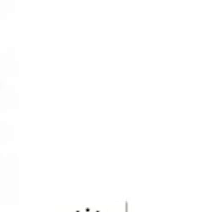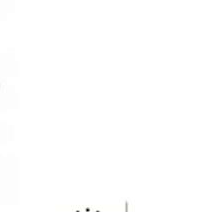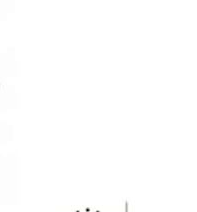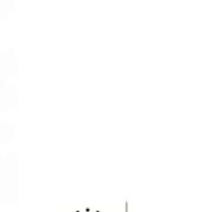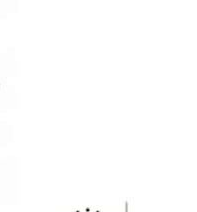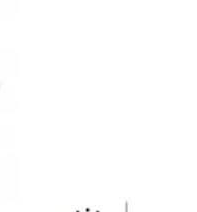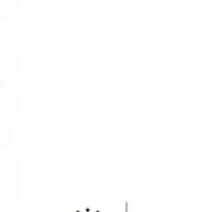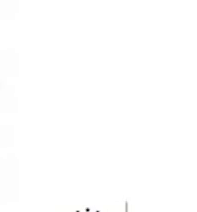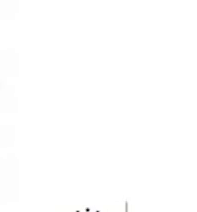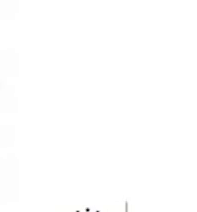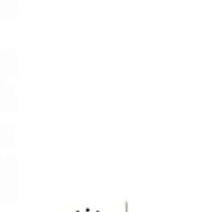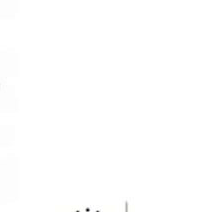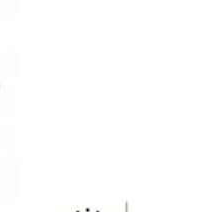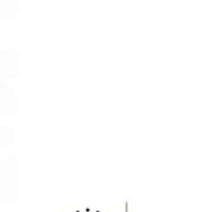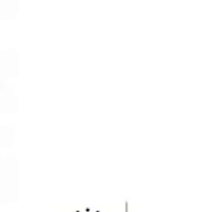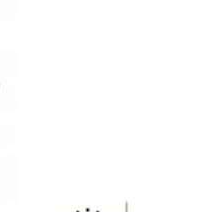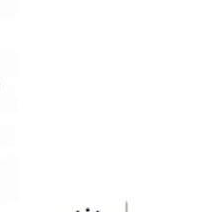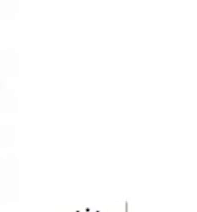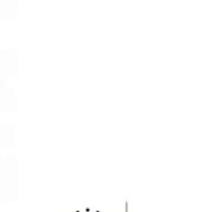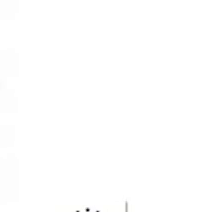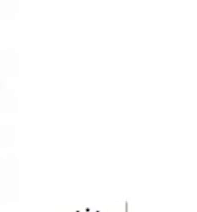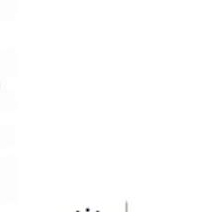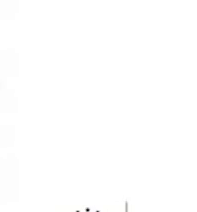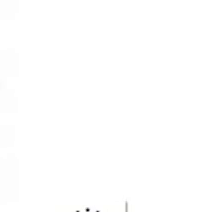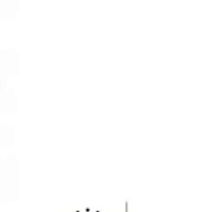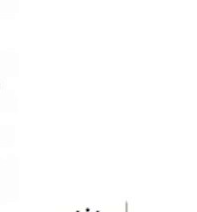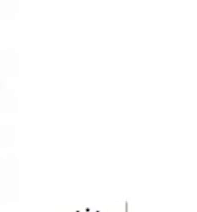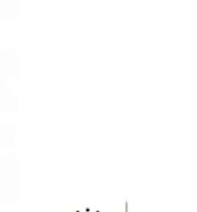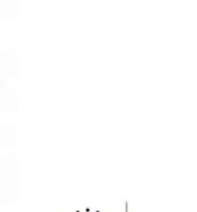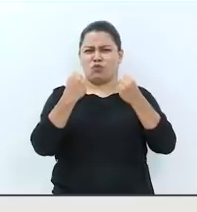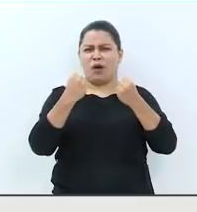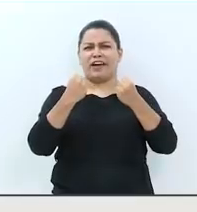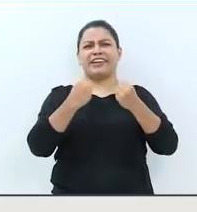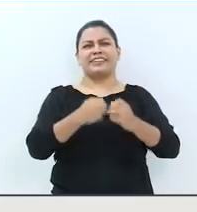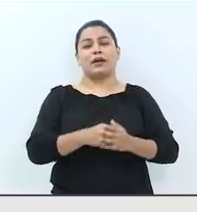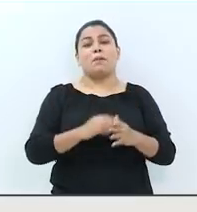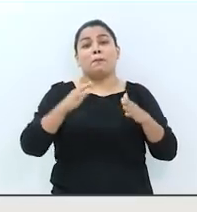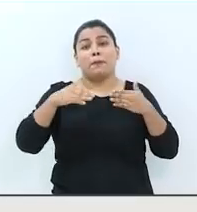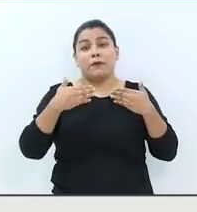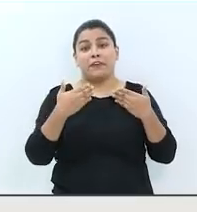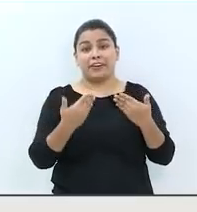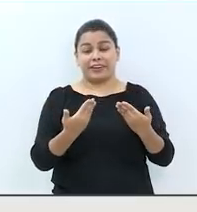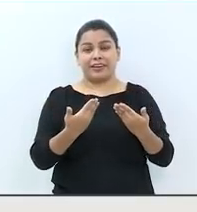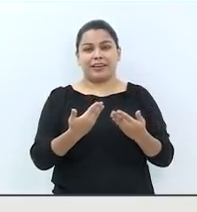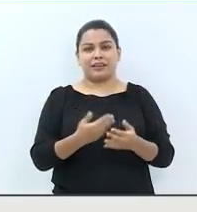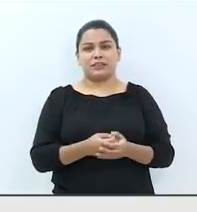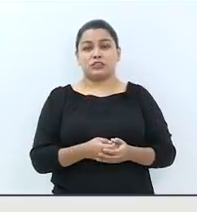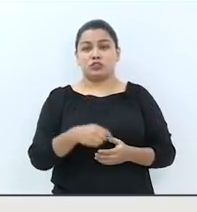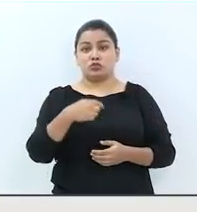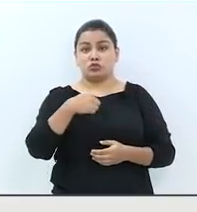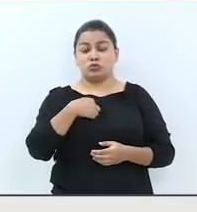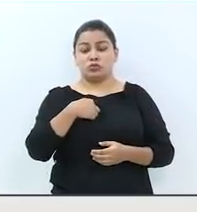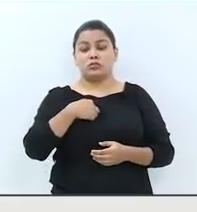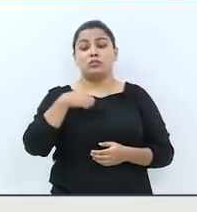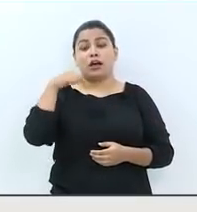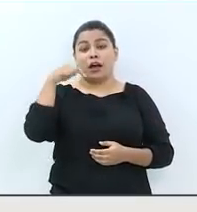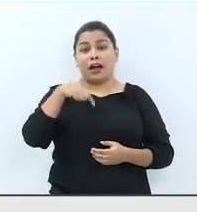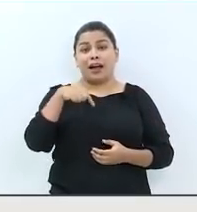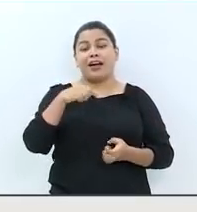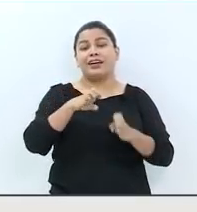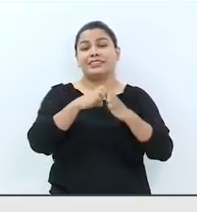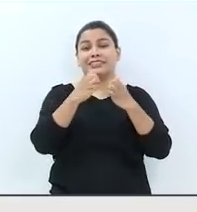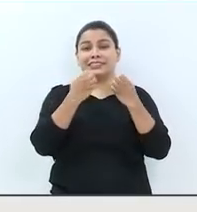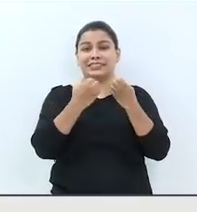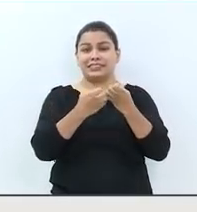muy feliz, de igual manera estoy en verde intenso, porque formo parte de este equipo, ¿verdad? De